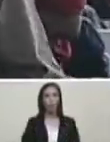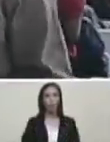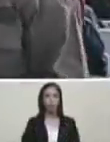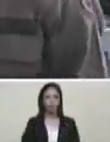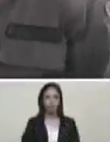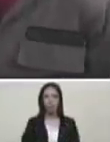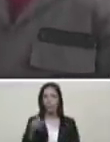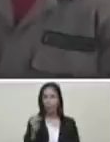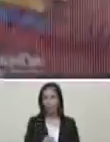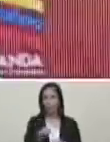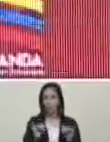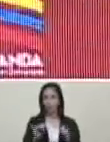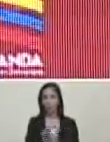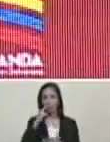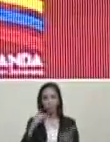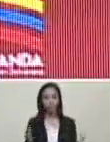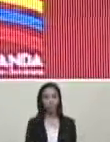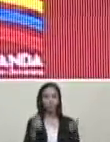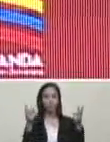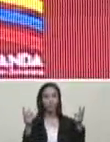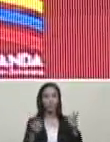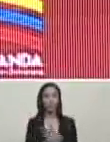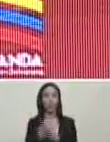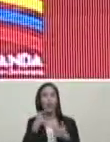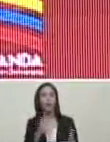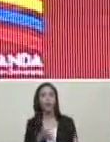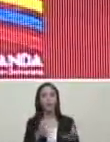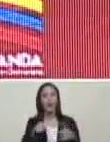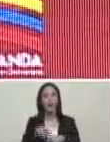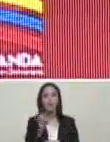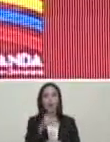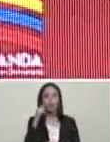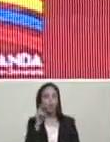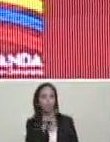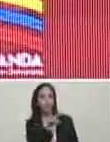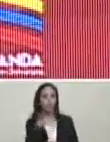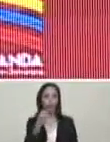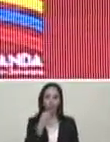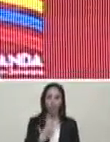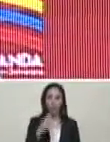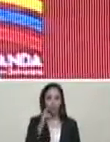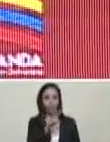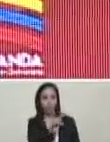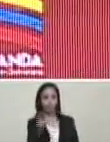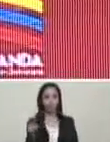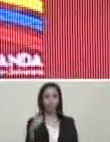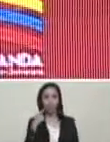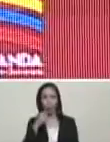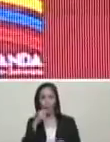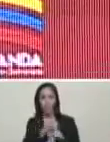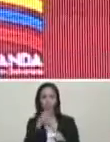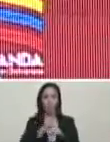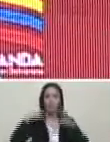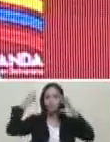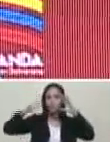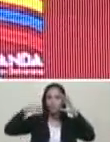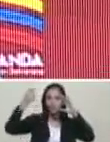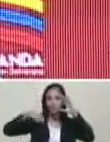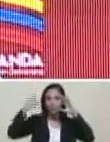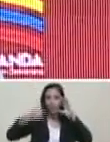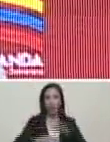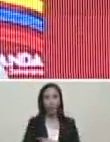Así es, triunfar por Venezuela, impresionante. No me canso de ver estas imágenes, estos videos,